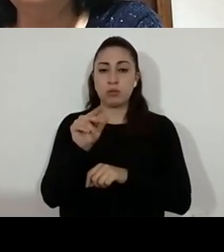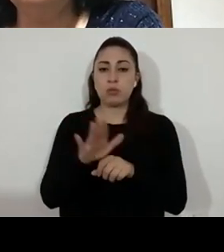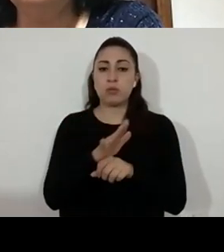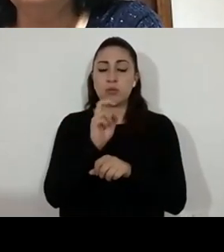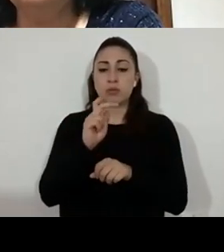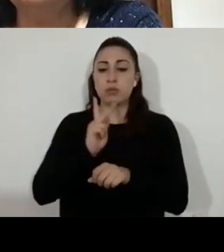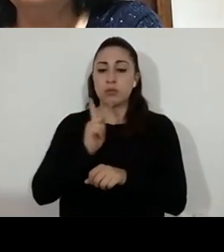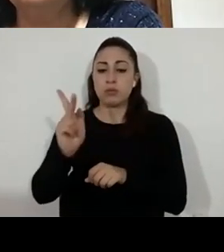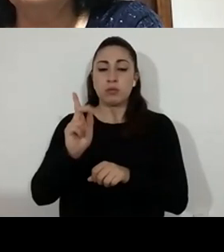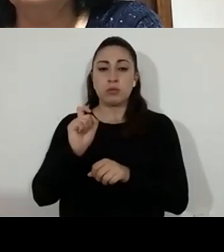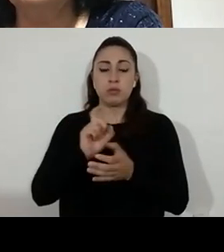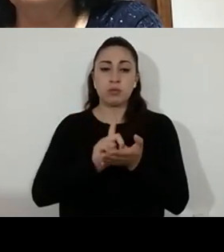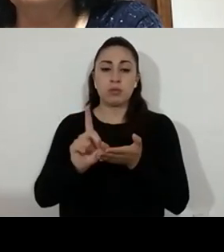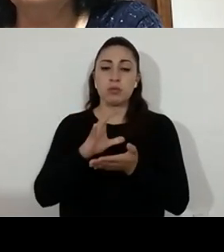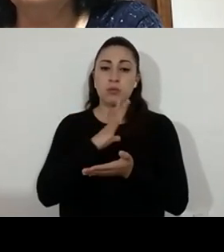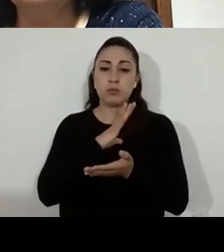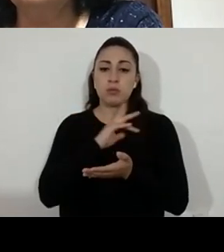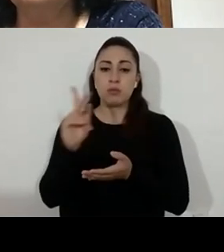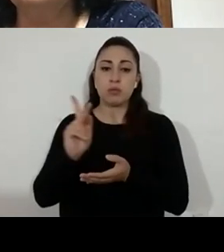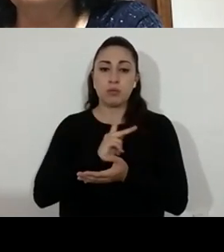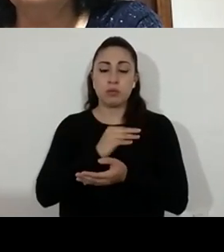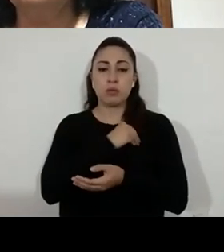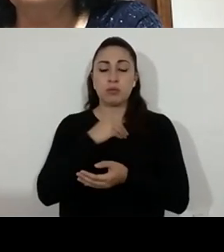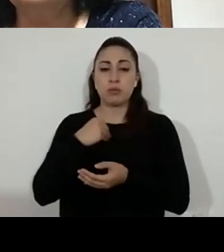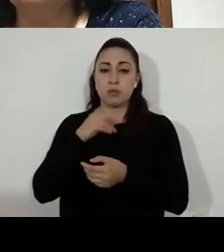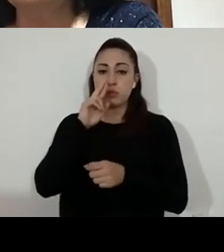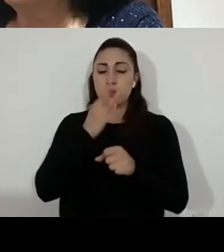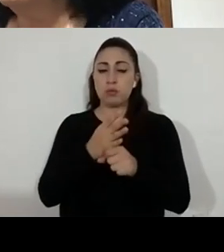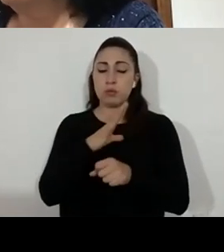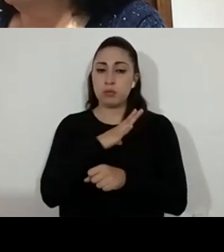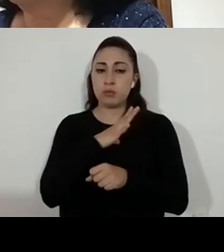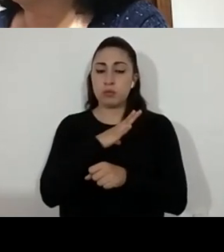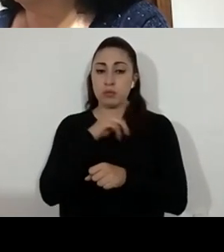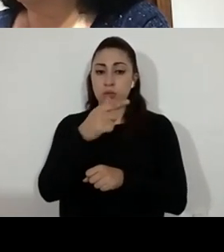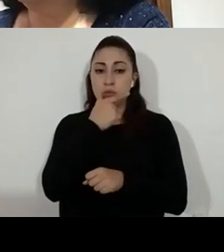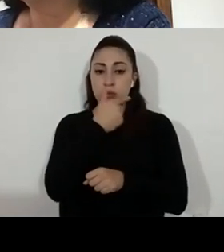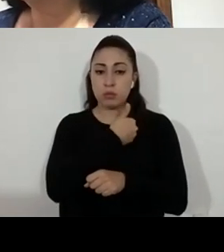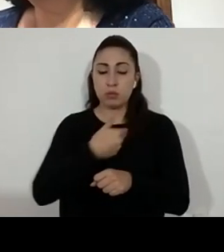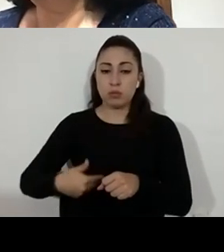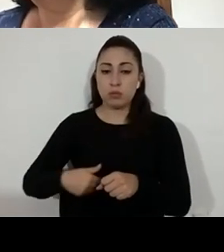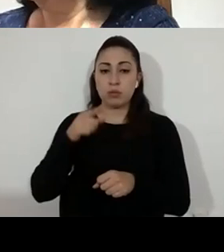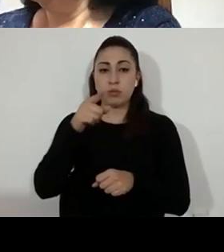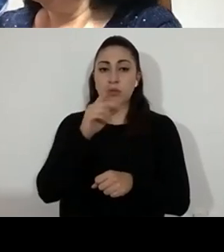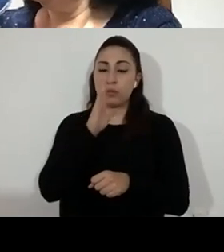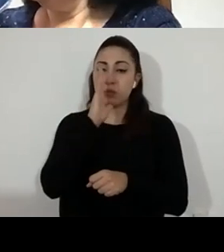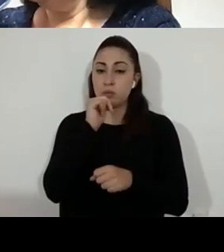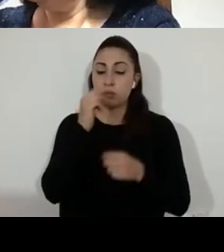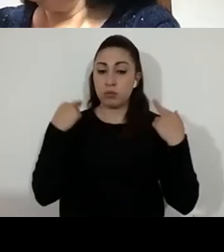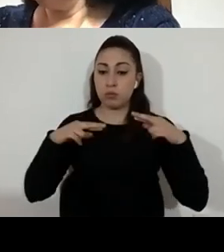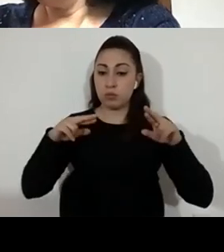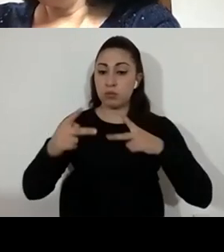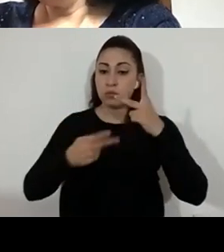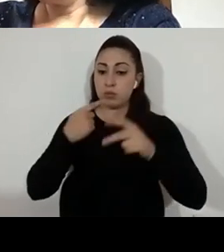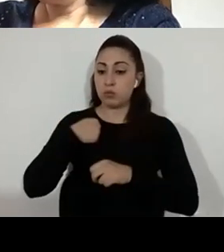idénticas obligaciones, de tal manera que el presidente no puede ostentarse como representante de una